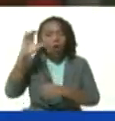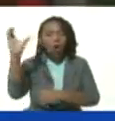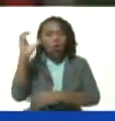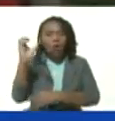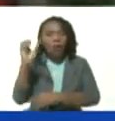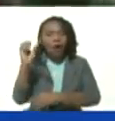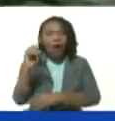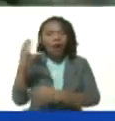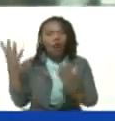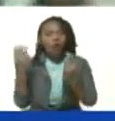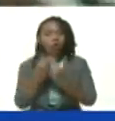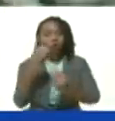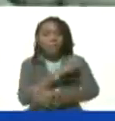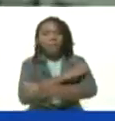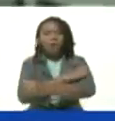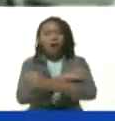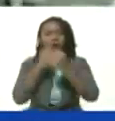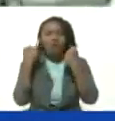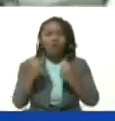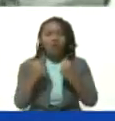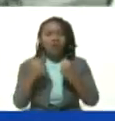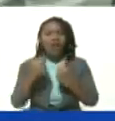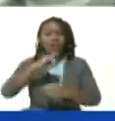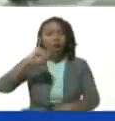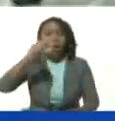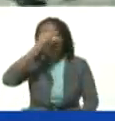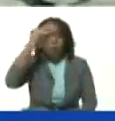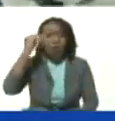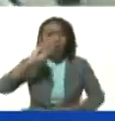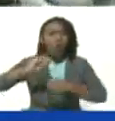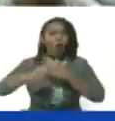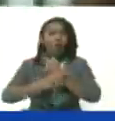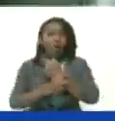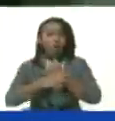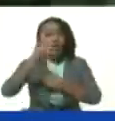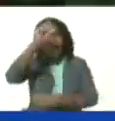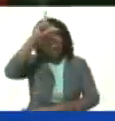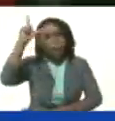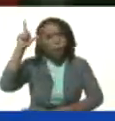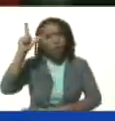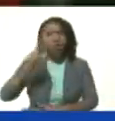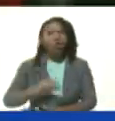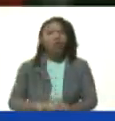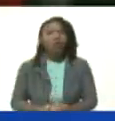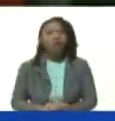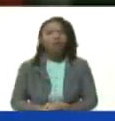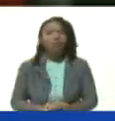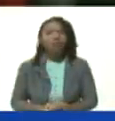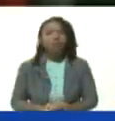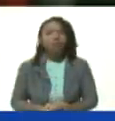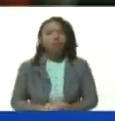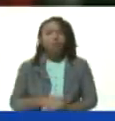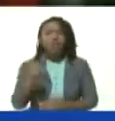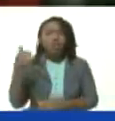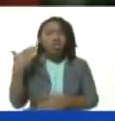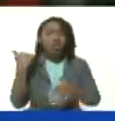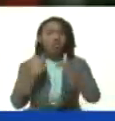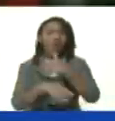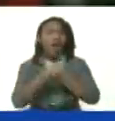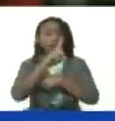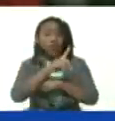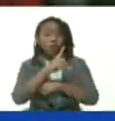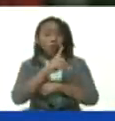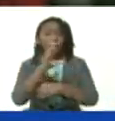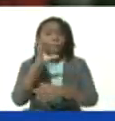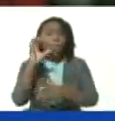derecha extremista de Julio Borges, de Guaidó, de Leopoldo López, que se van a esos